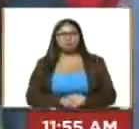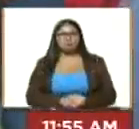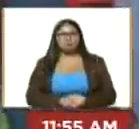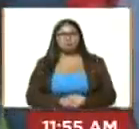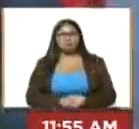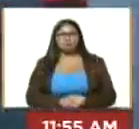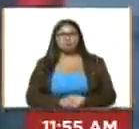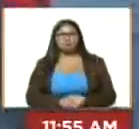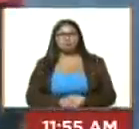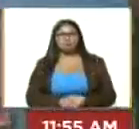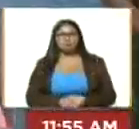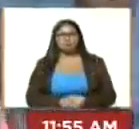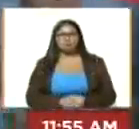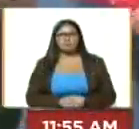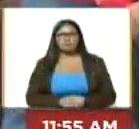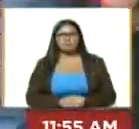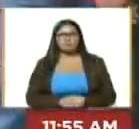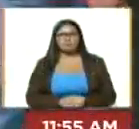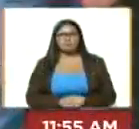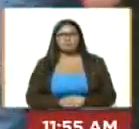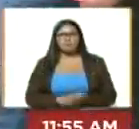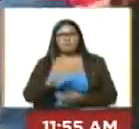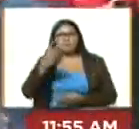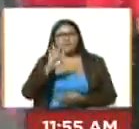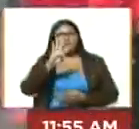Esto parece que fue en el cuartel de la montaña, creo yo.